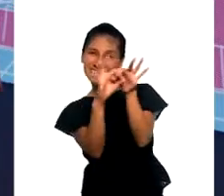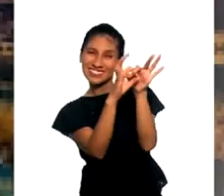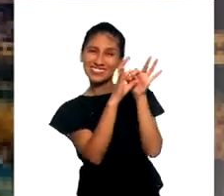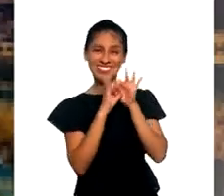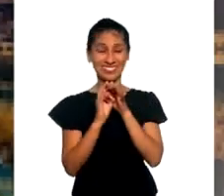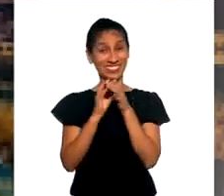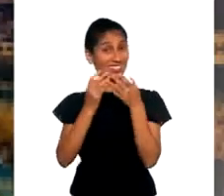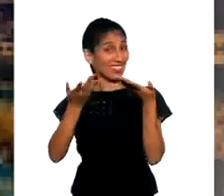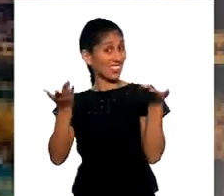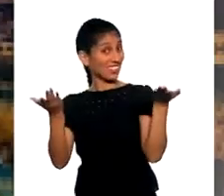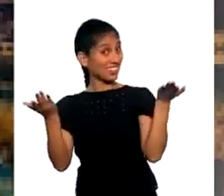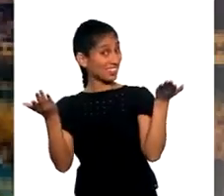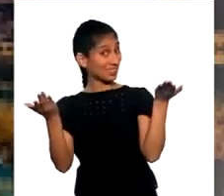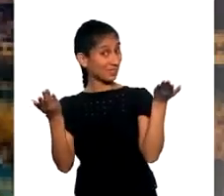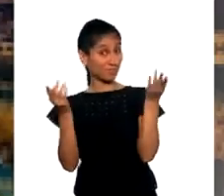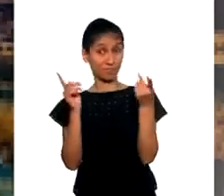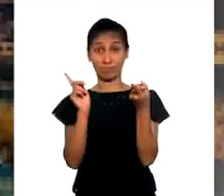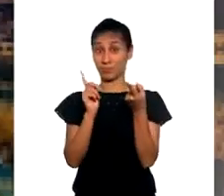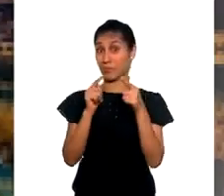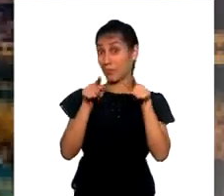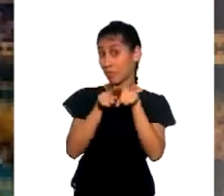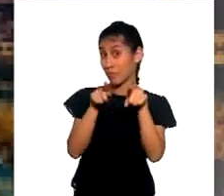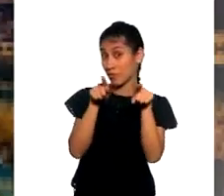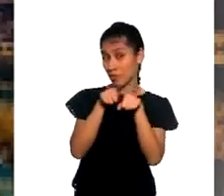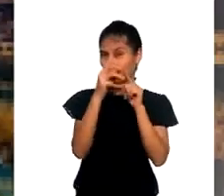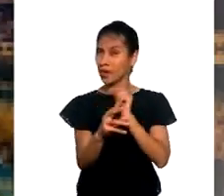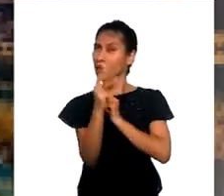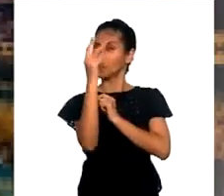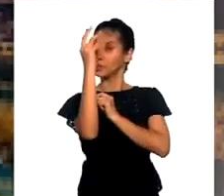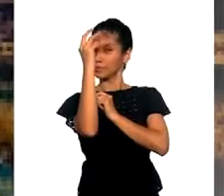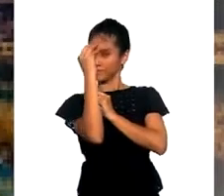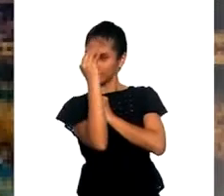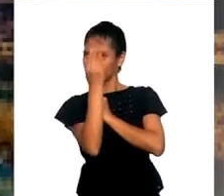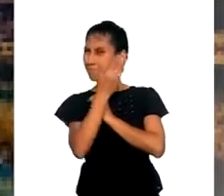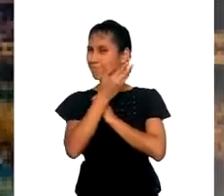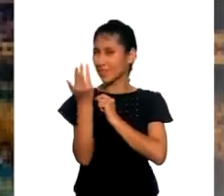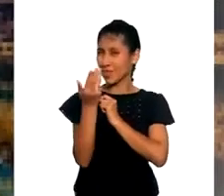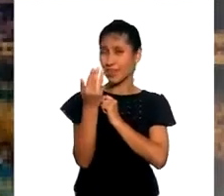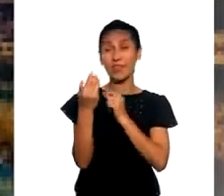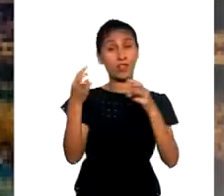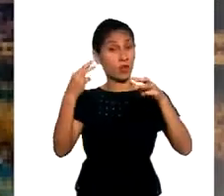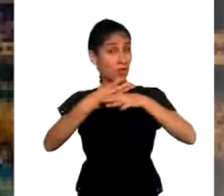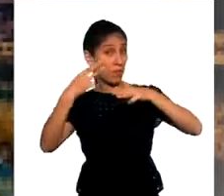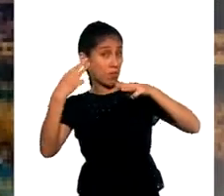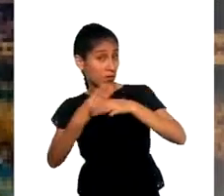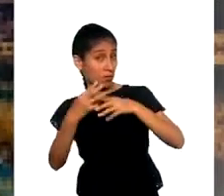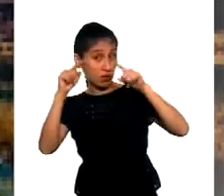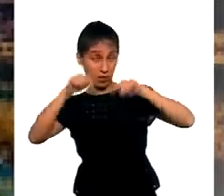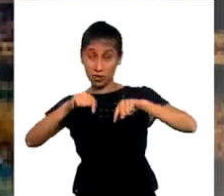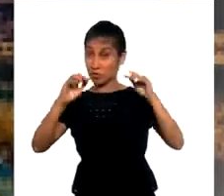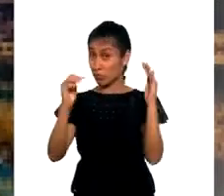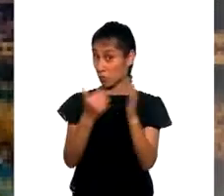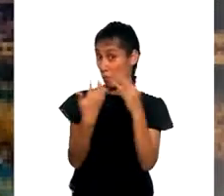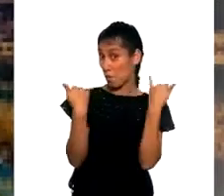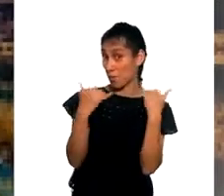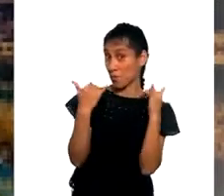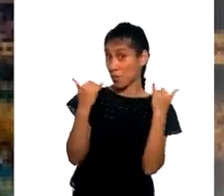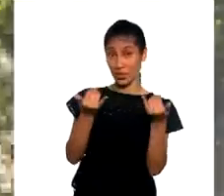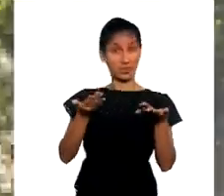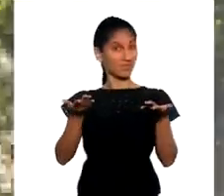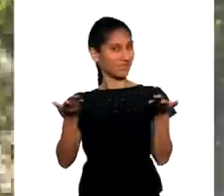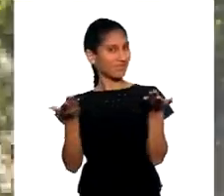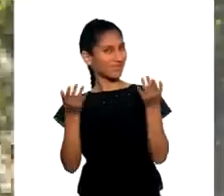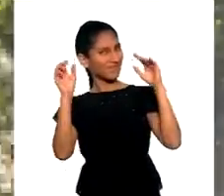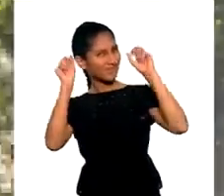y hasta hemos aprendido algo de matemáticas como este huevo y